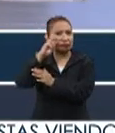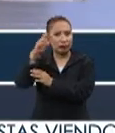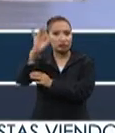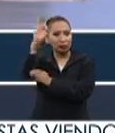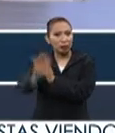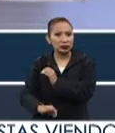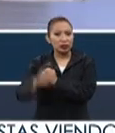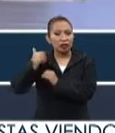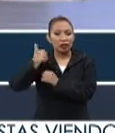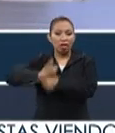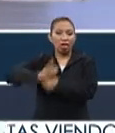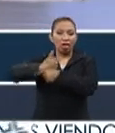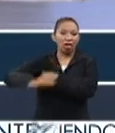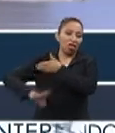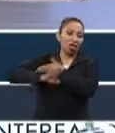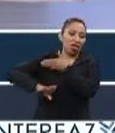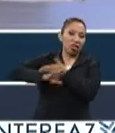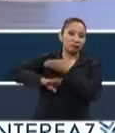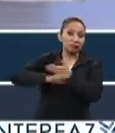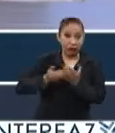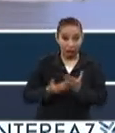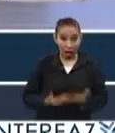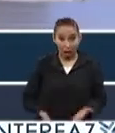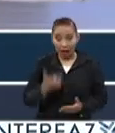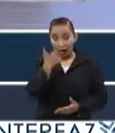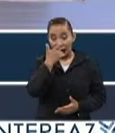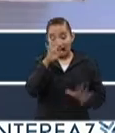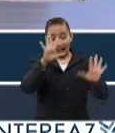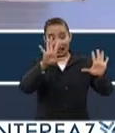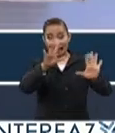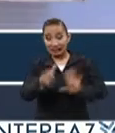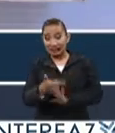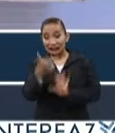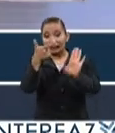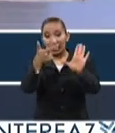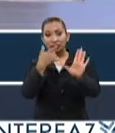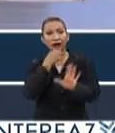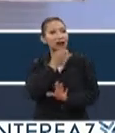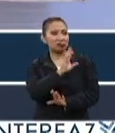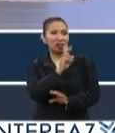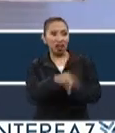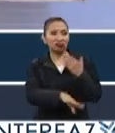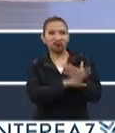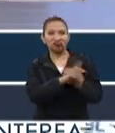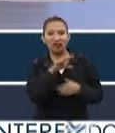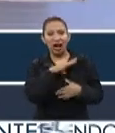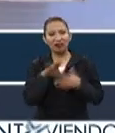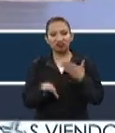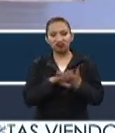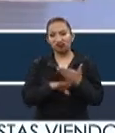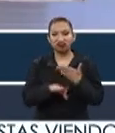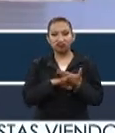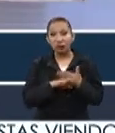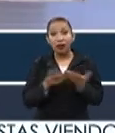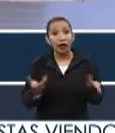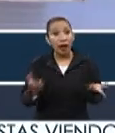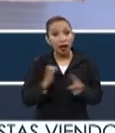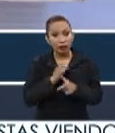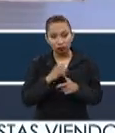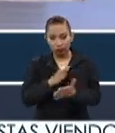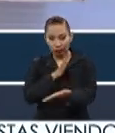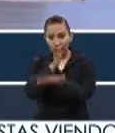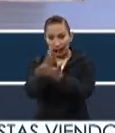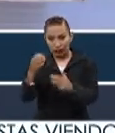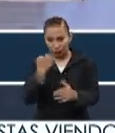en porcentaje de víctimas de acoso. Hoy en día, 7 de cada 10 niños reportan que son víctimas de este mal. Entonces, llegamos